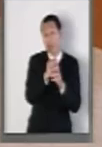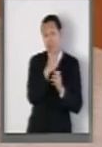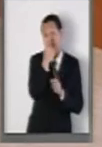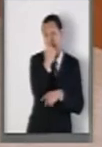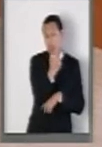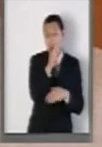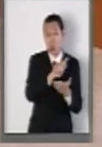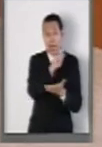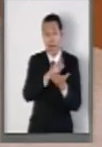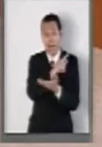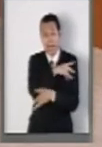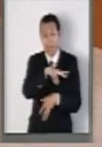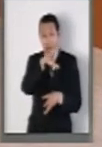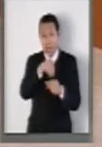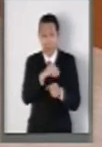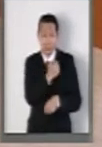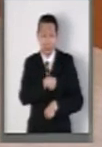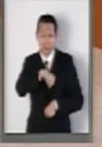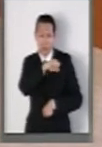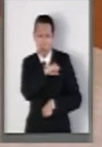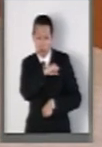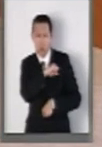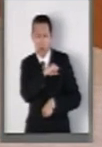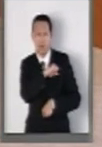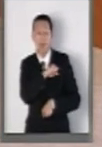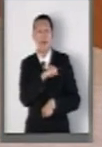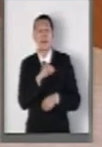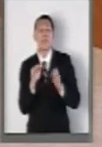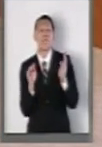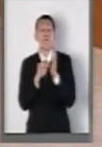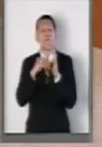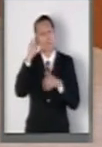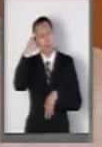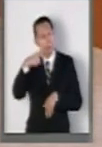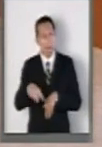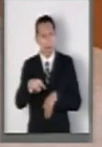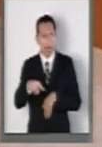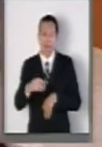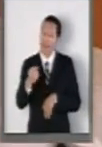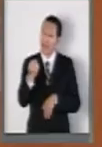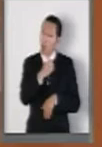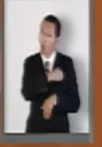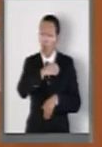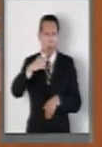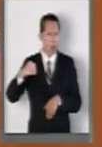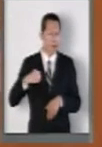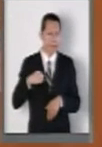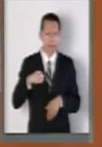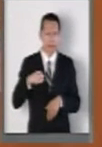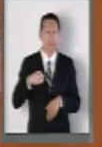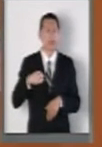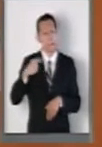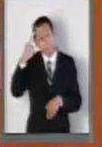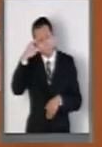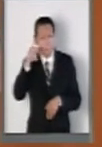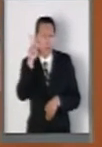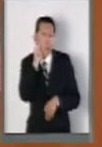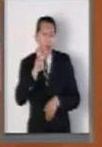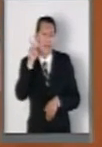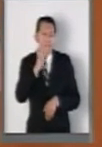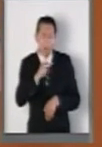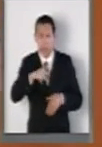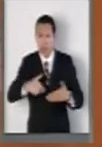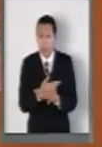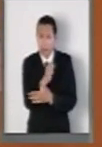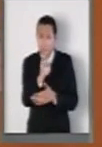la Ley General de Salud, con el objetivo de que sea obligatorio la aplicación de la prueba del tamiz de